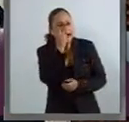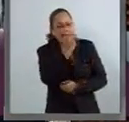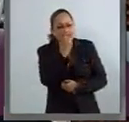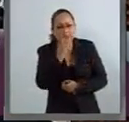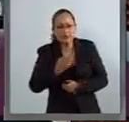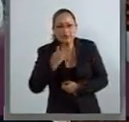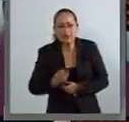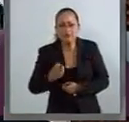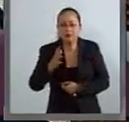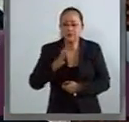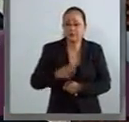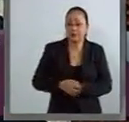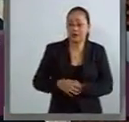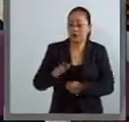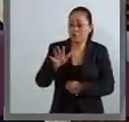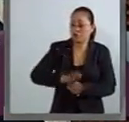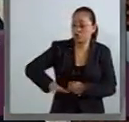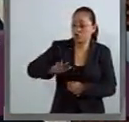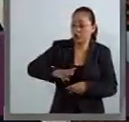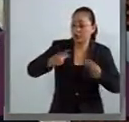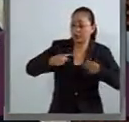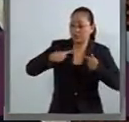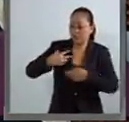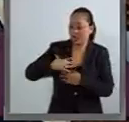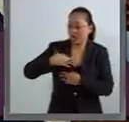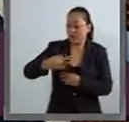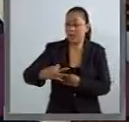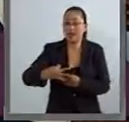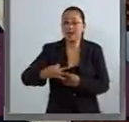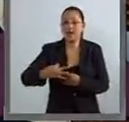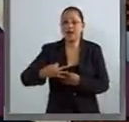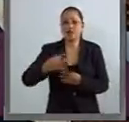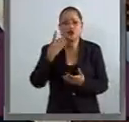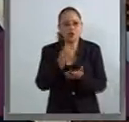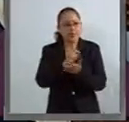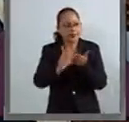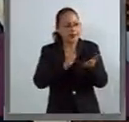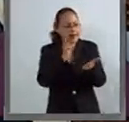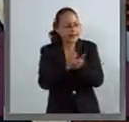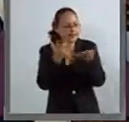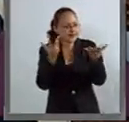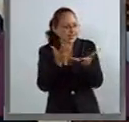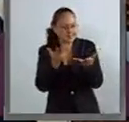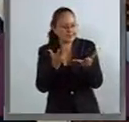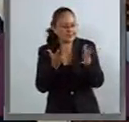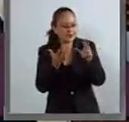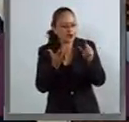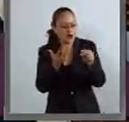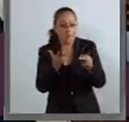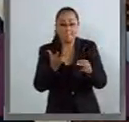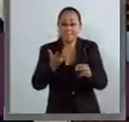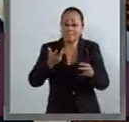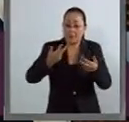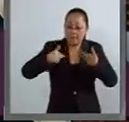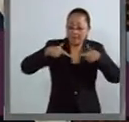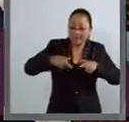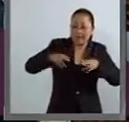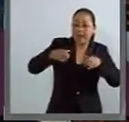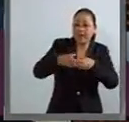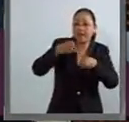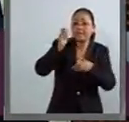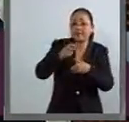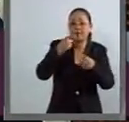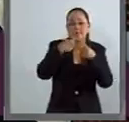los representantes populares no solo legislan, sino que los representantes populares se desempeñan